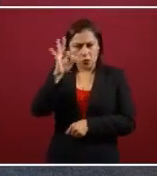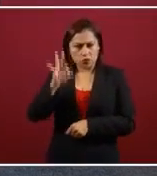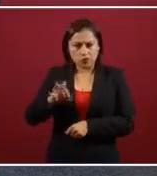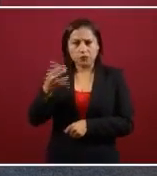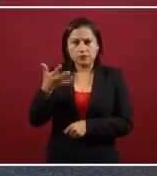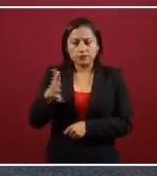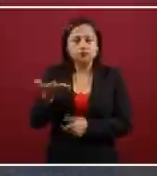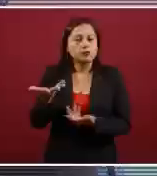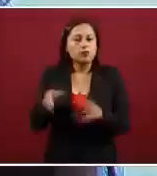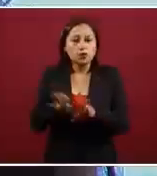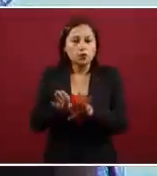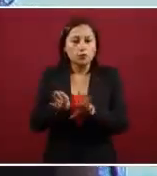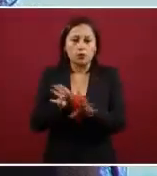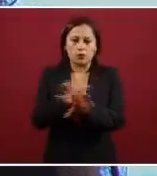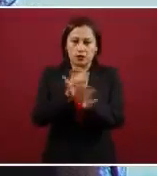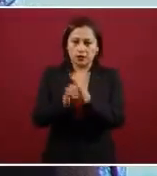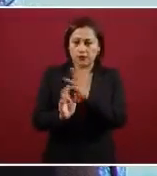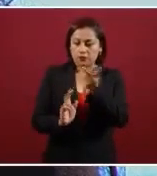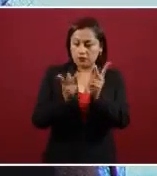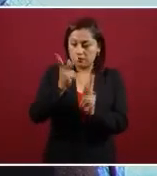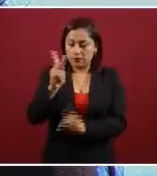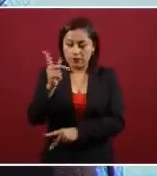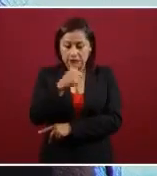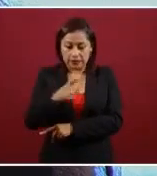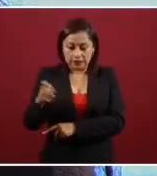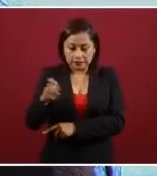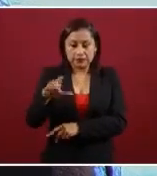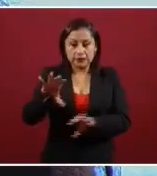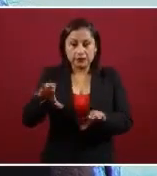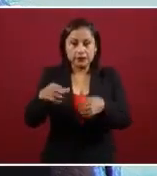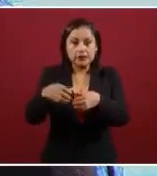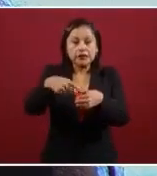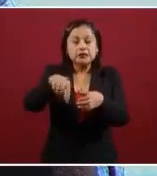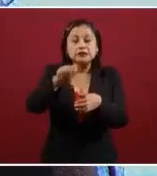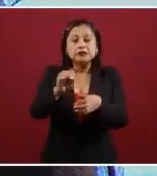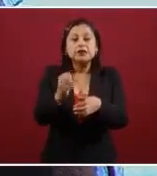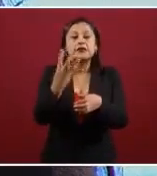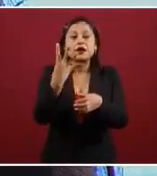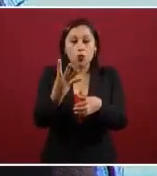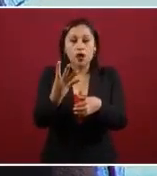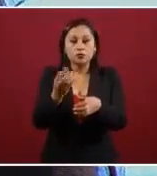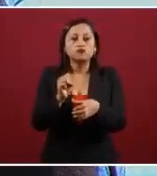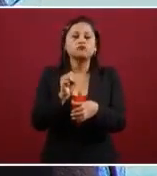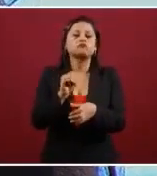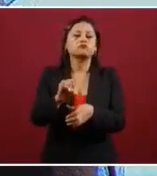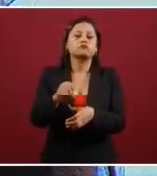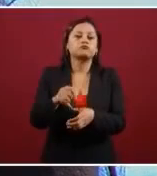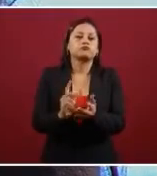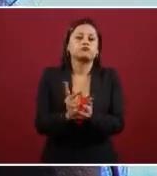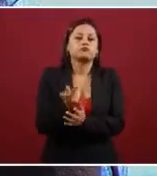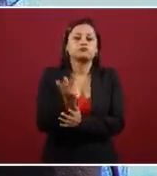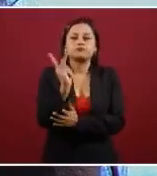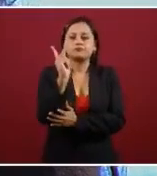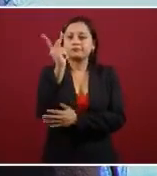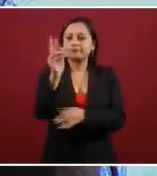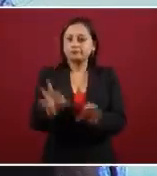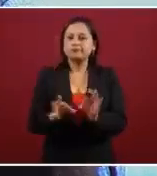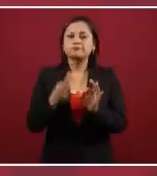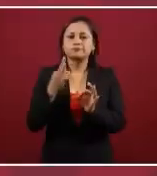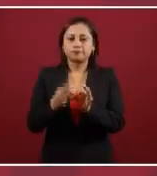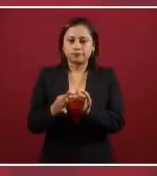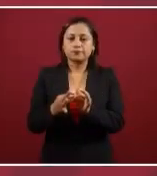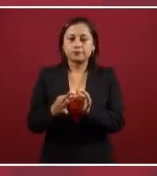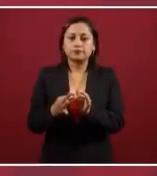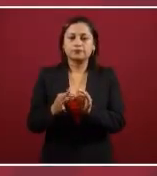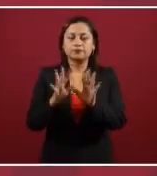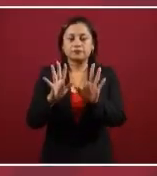de cada 100 plantas, 64 pegaban, crecían. Y decirles que nos da mucho gusto darles